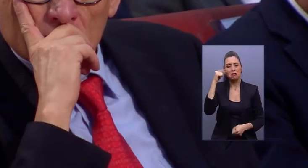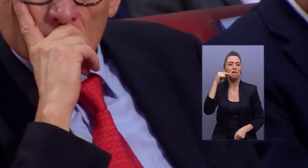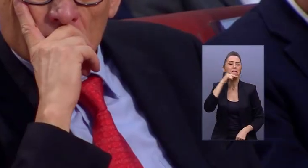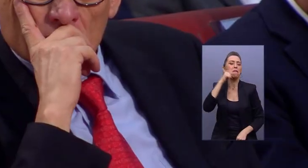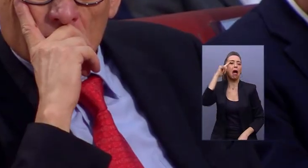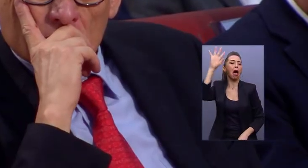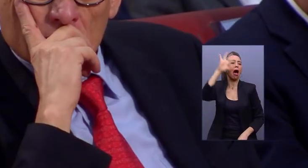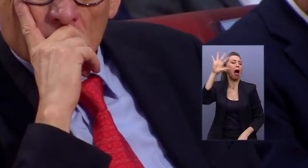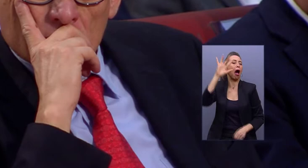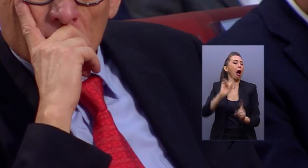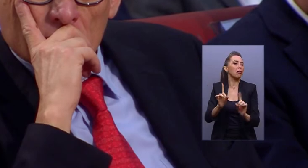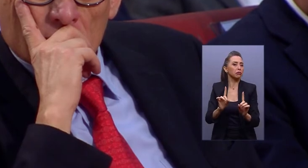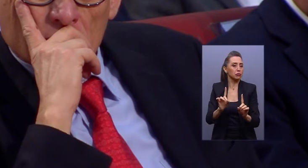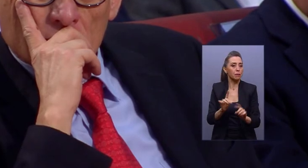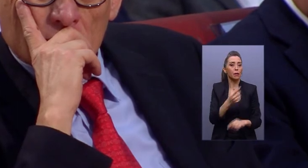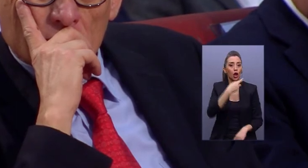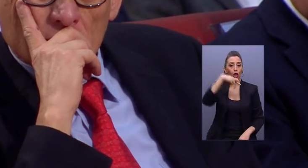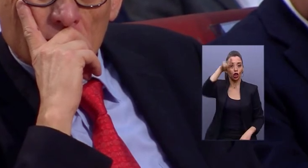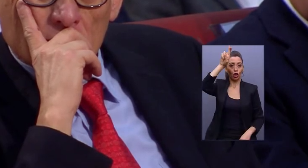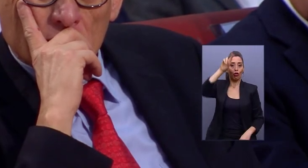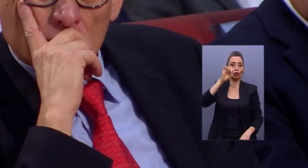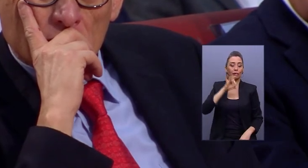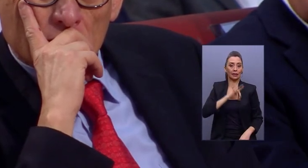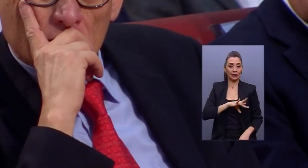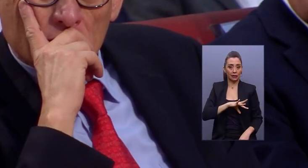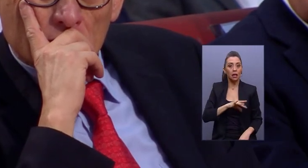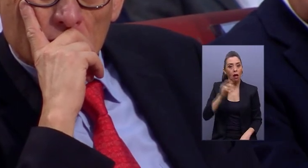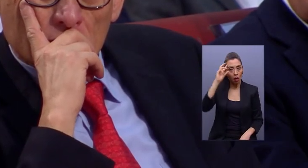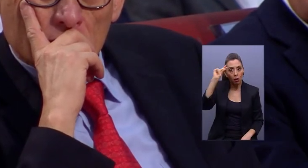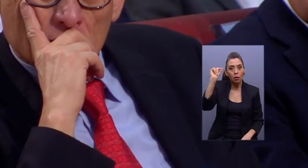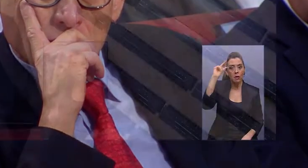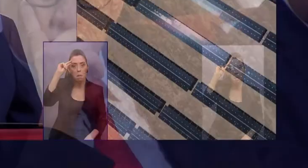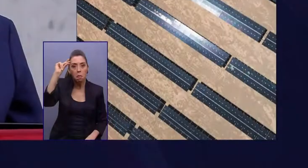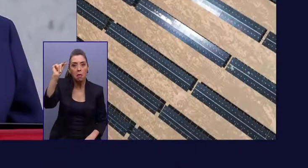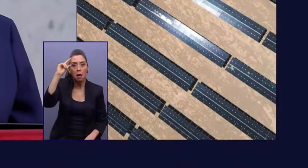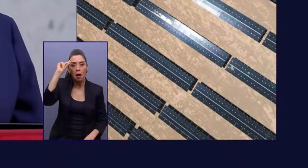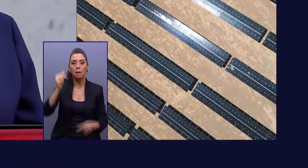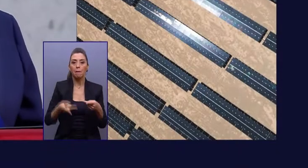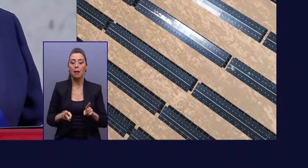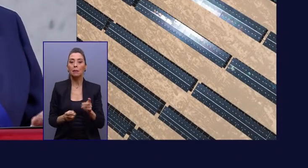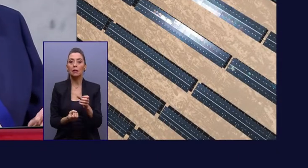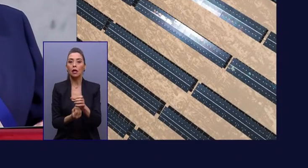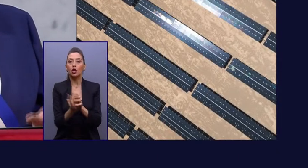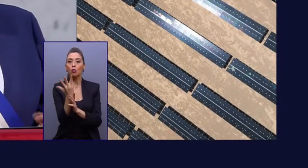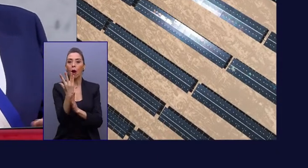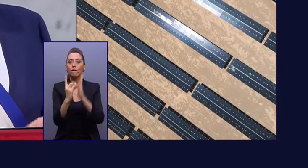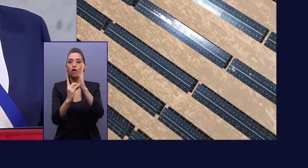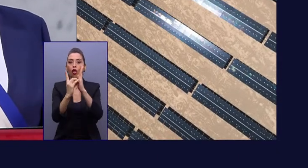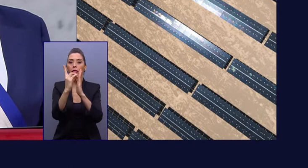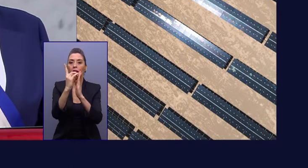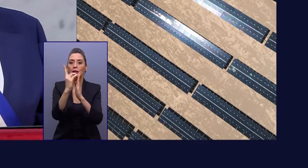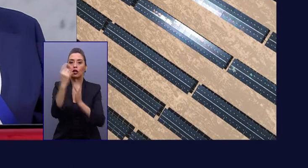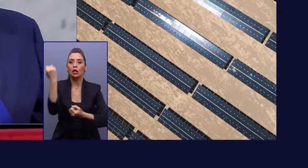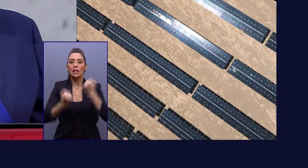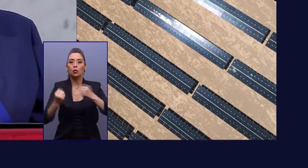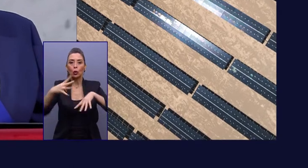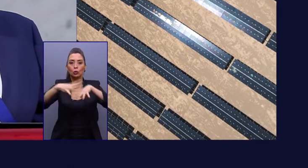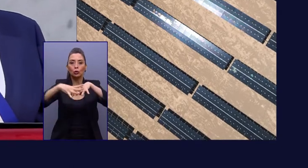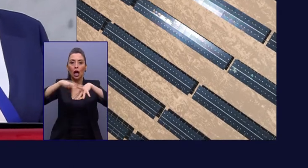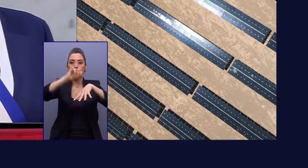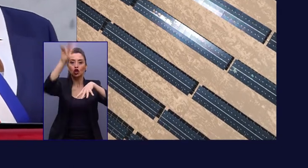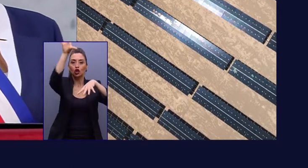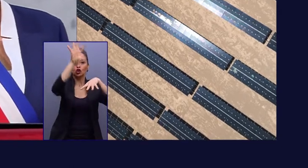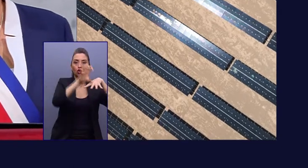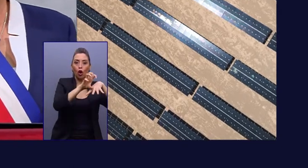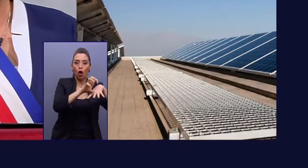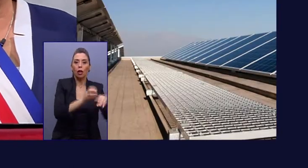ficción. En el norte de Chile se están generando iniciativas que permitirán un nuevo polo de desarrollo en torno a la industria solar y la